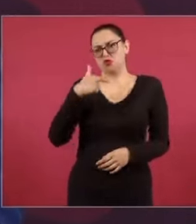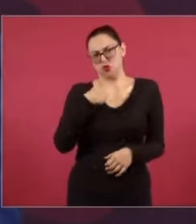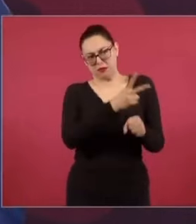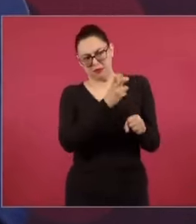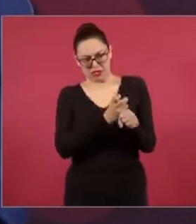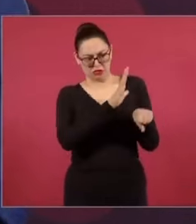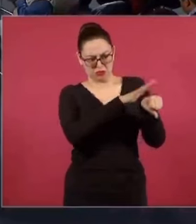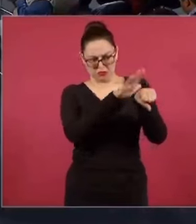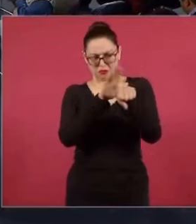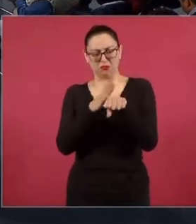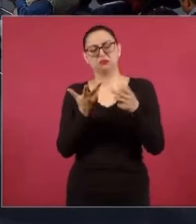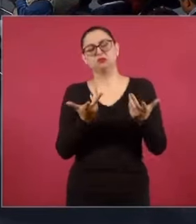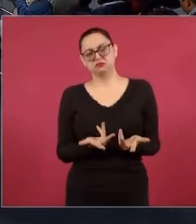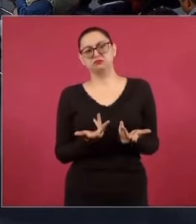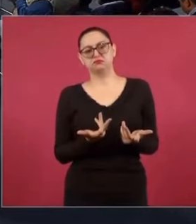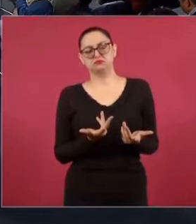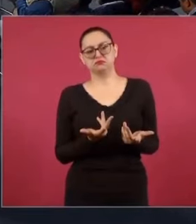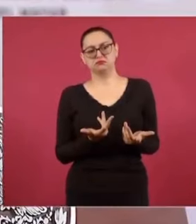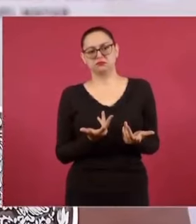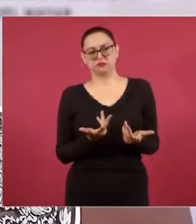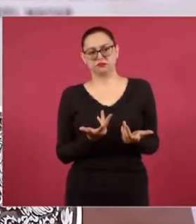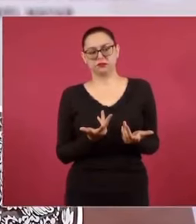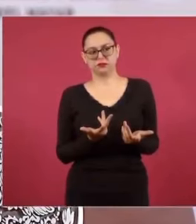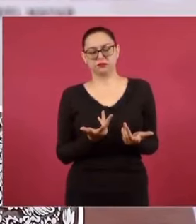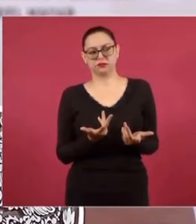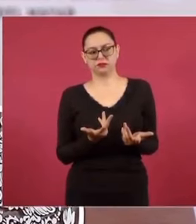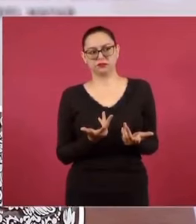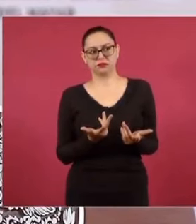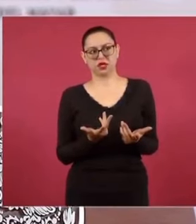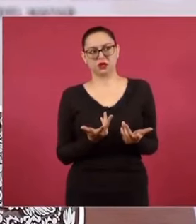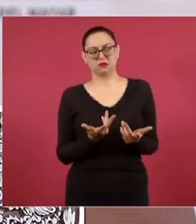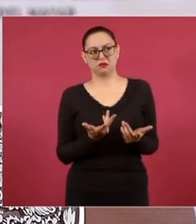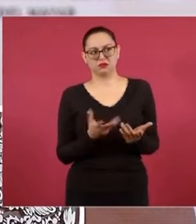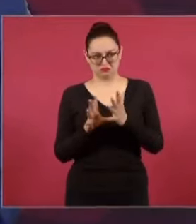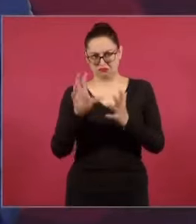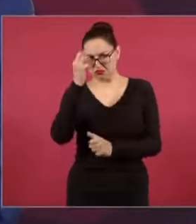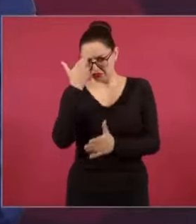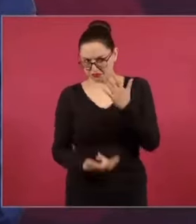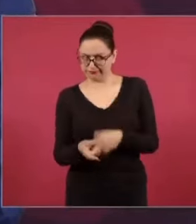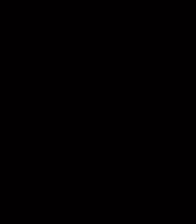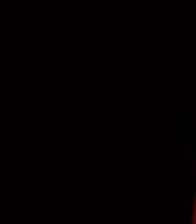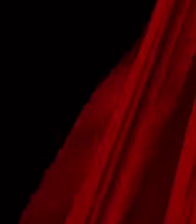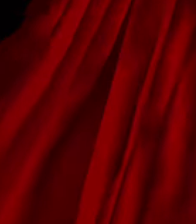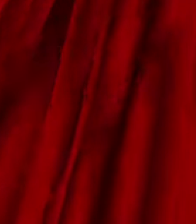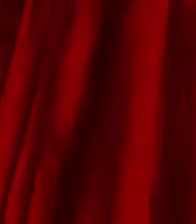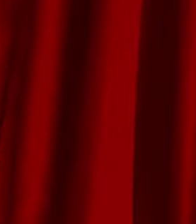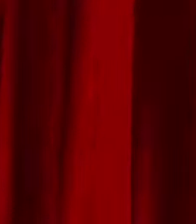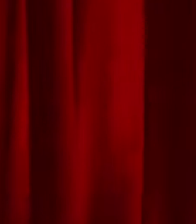no apuesten a violar la Constitución.